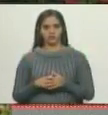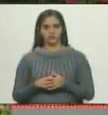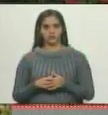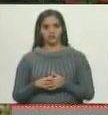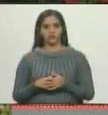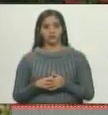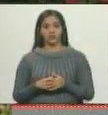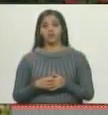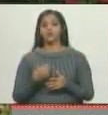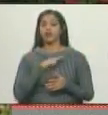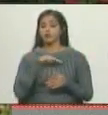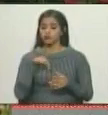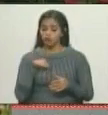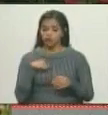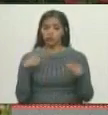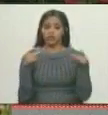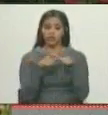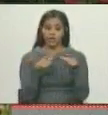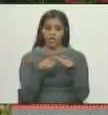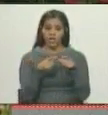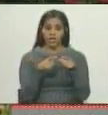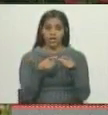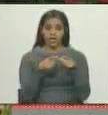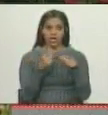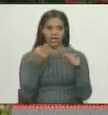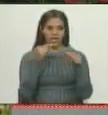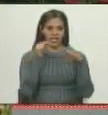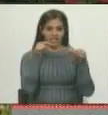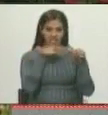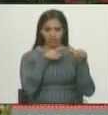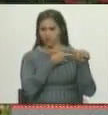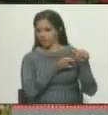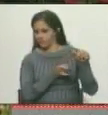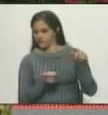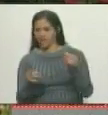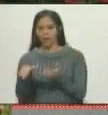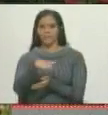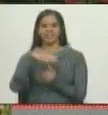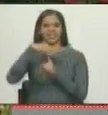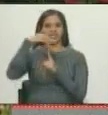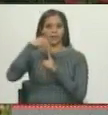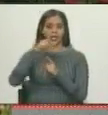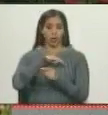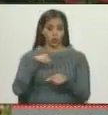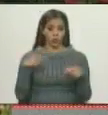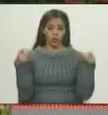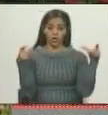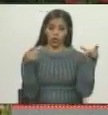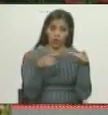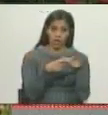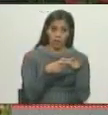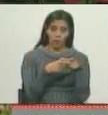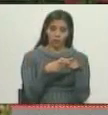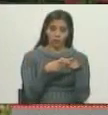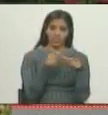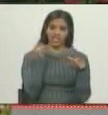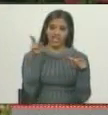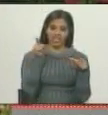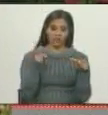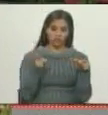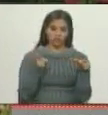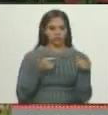Mientras nosotros nos reuníamos, ellos se fueron para Plaza Altamira. Mientras nosotros nos reuníamos, ellos se